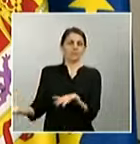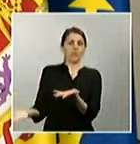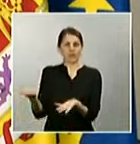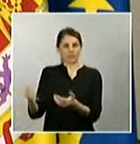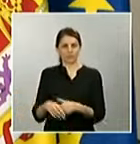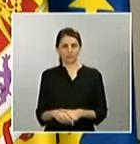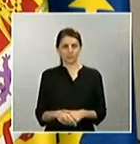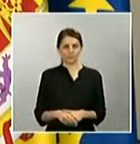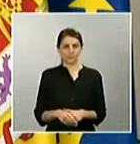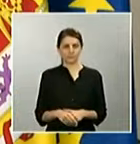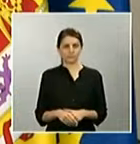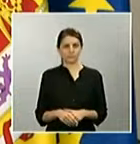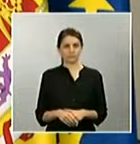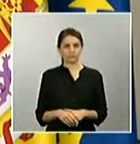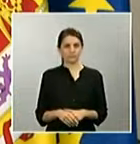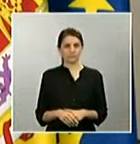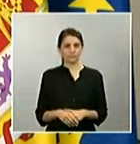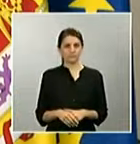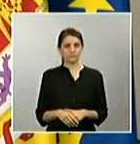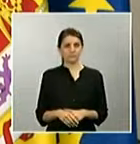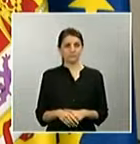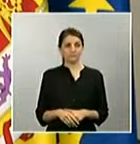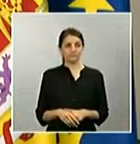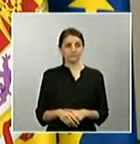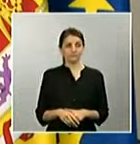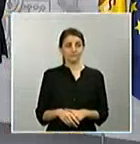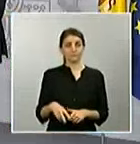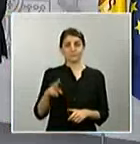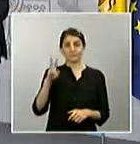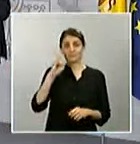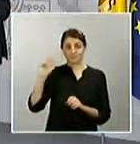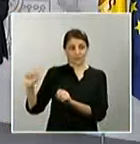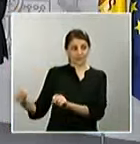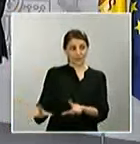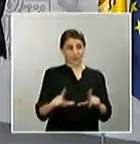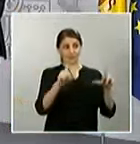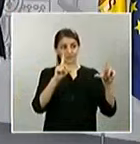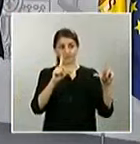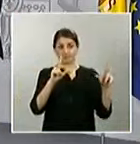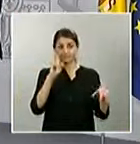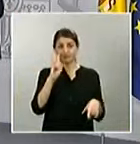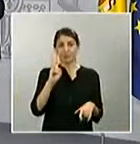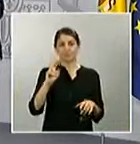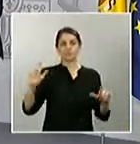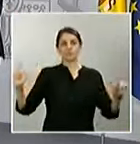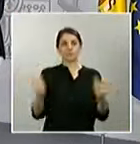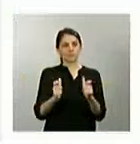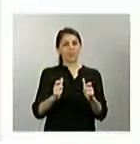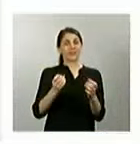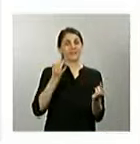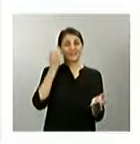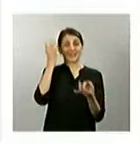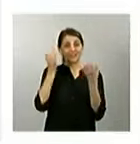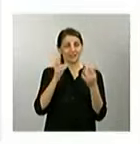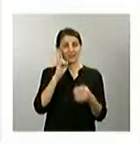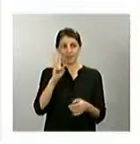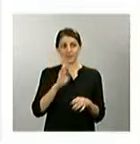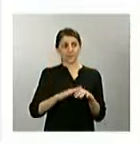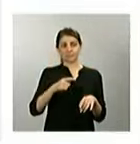el decrecimiento es absolutamente voy a decir de transparencia de actividades prácticamente ocurre en todas las provincias